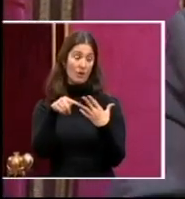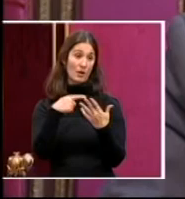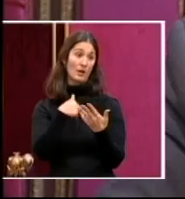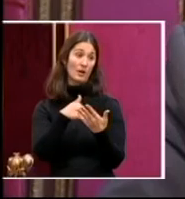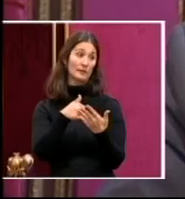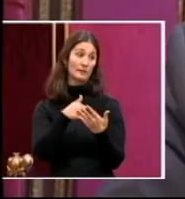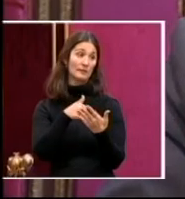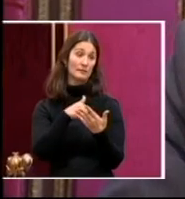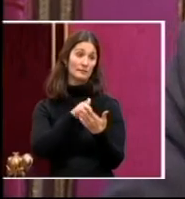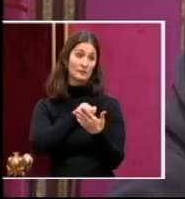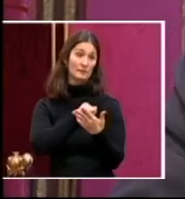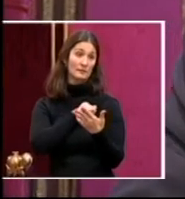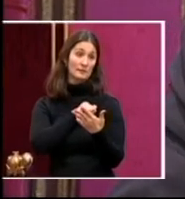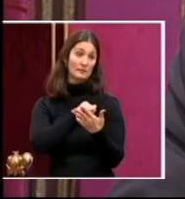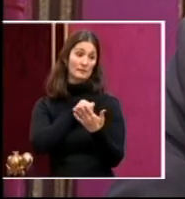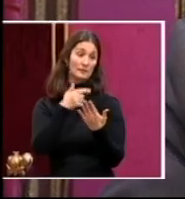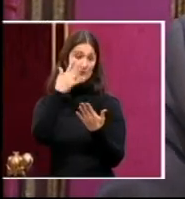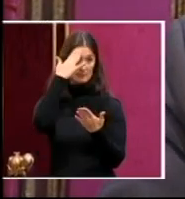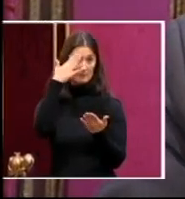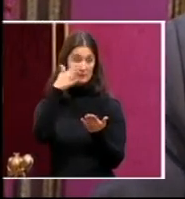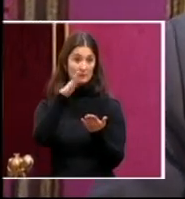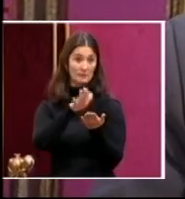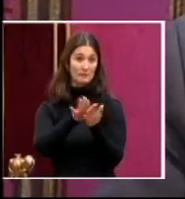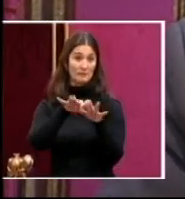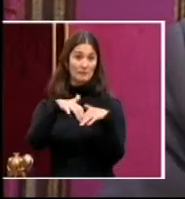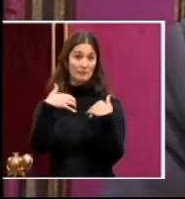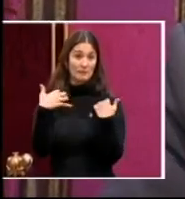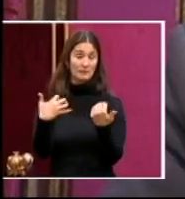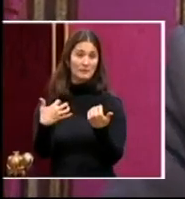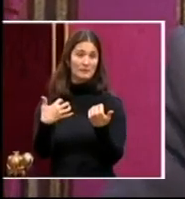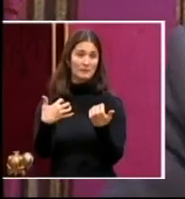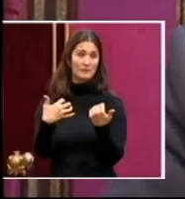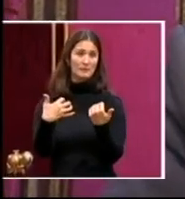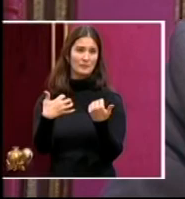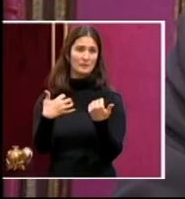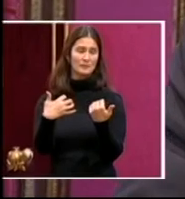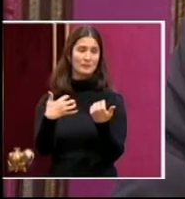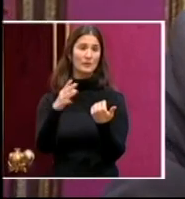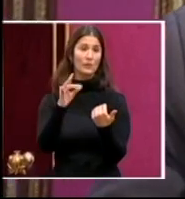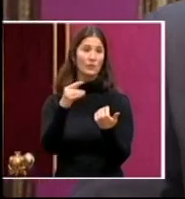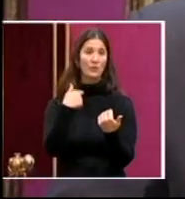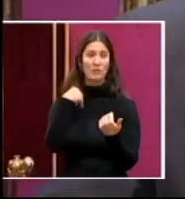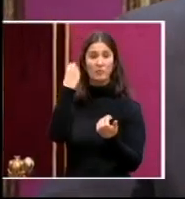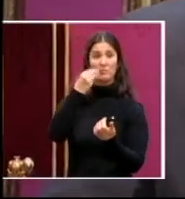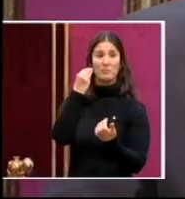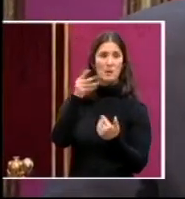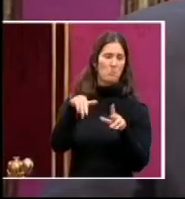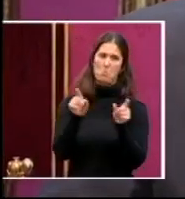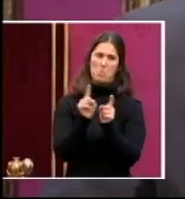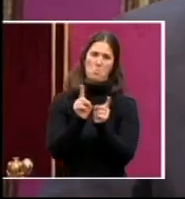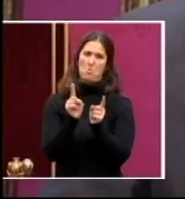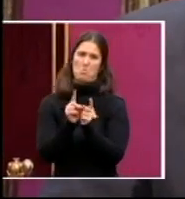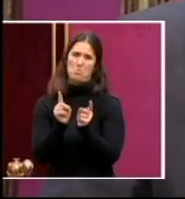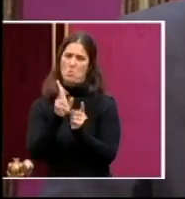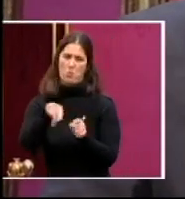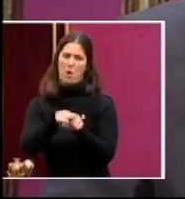Pleno tiene que tomar constancia y conocimiento de esa declaración institucional. Sí, yo creo que es conveniente, es muy corta, Juan, no